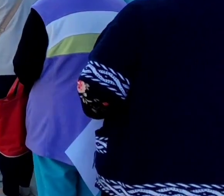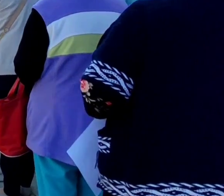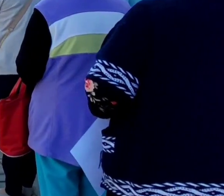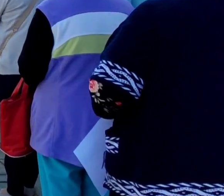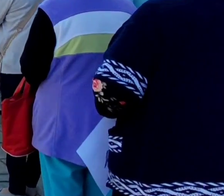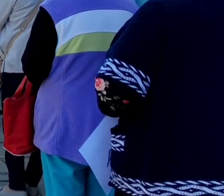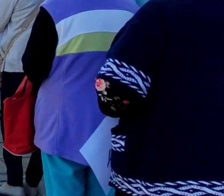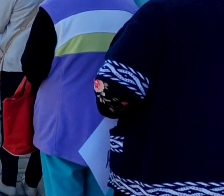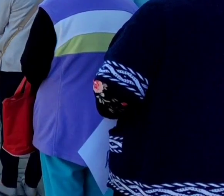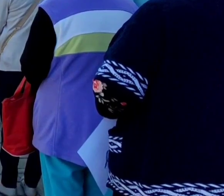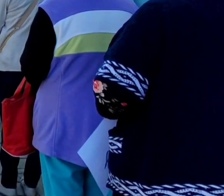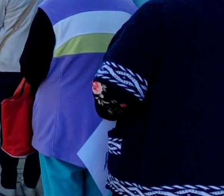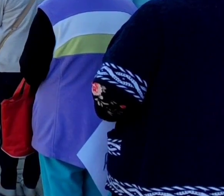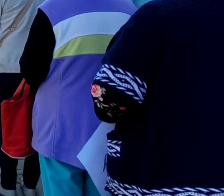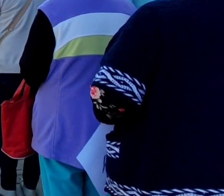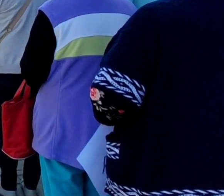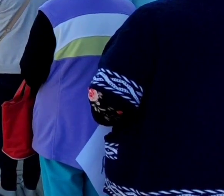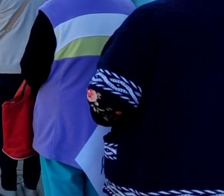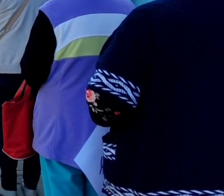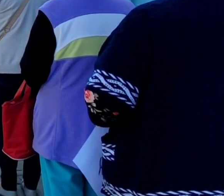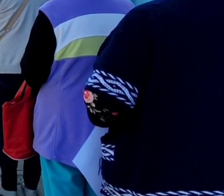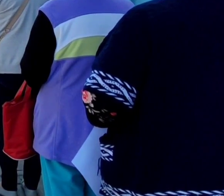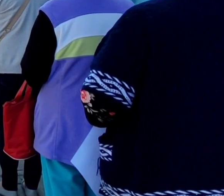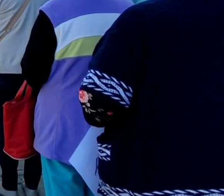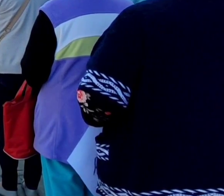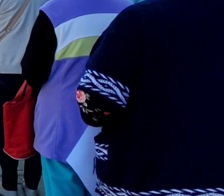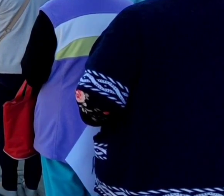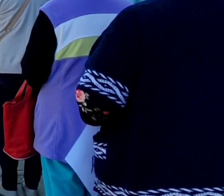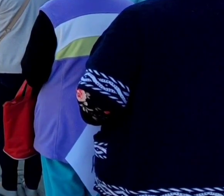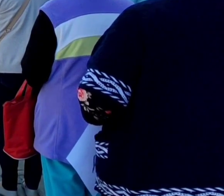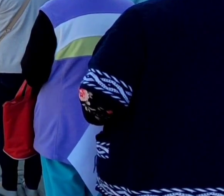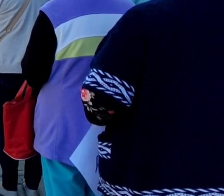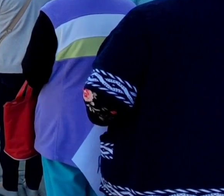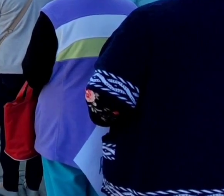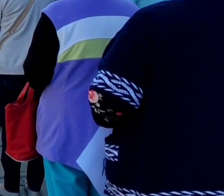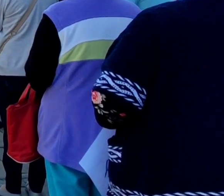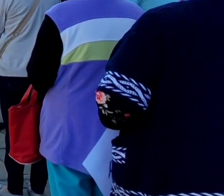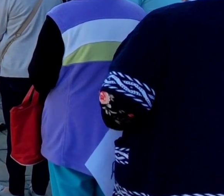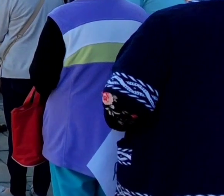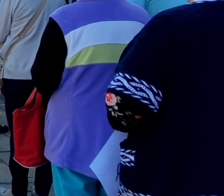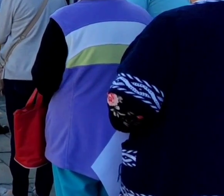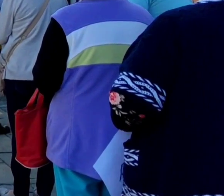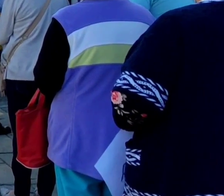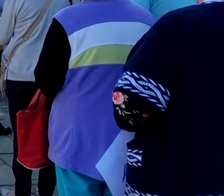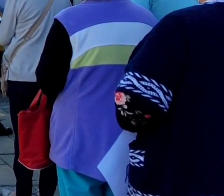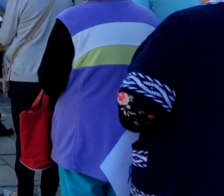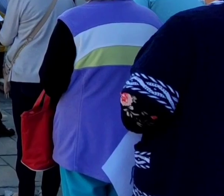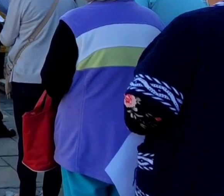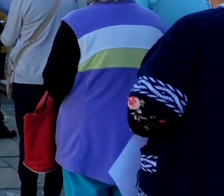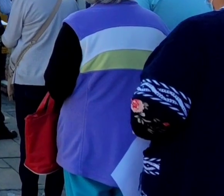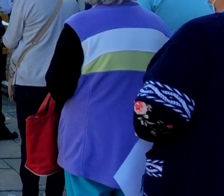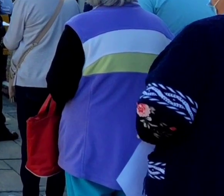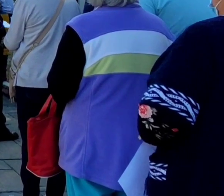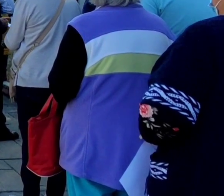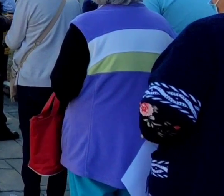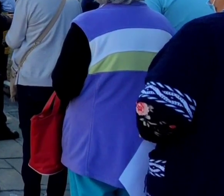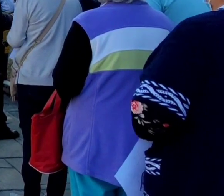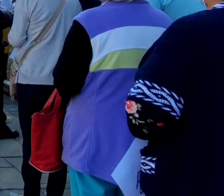a registrarse. Así es que, señores, apunten el número telefónico de la Secretaría del